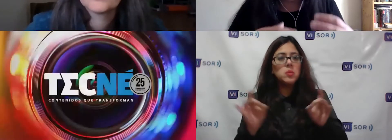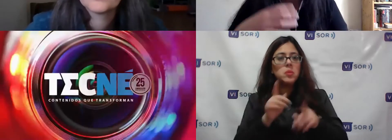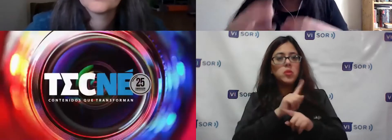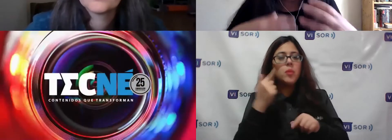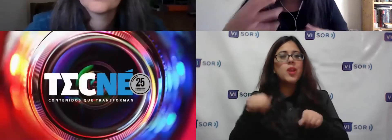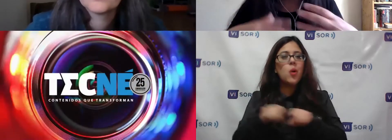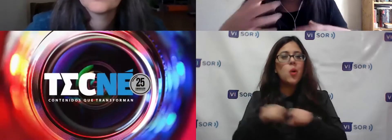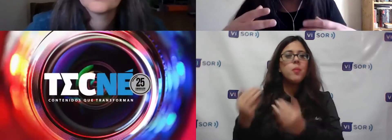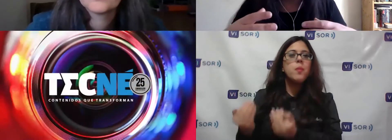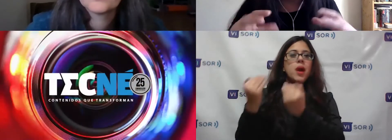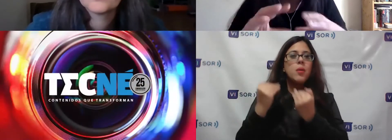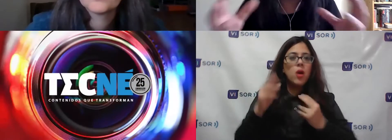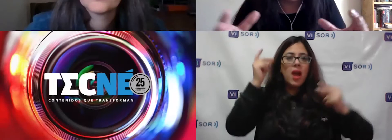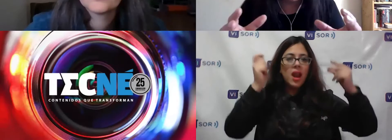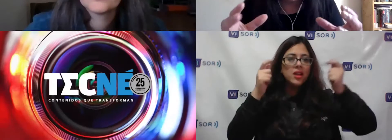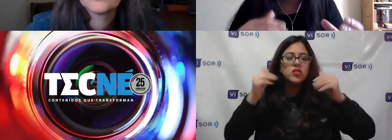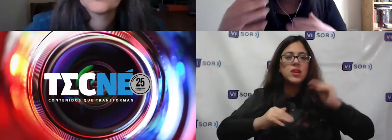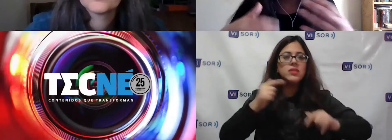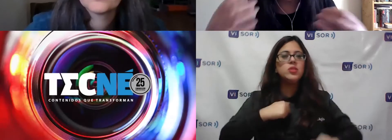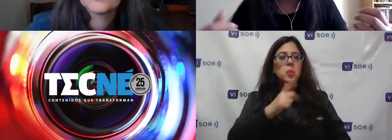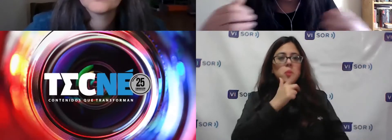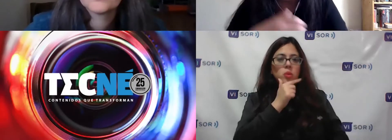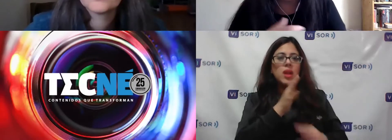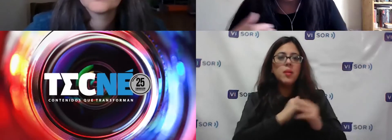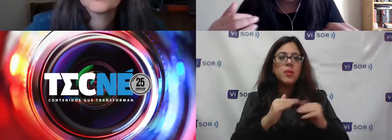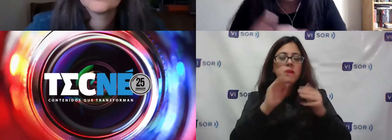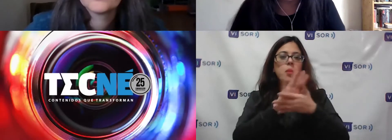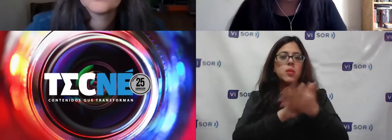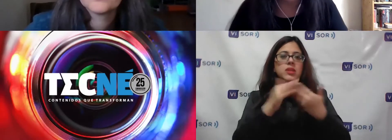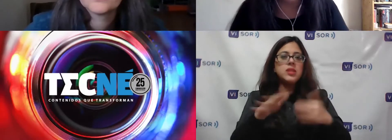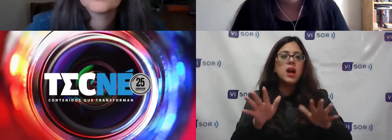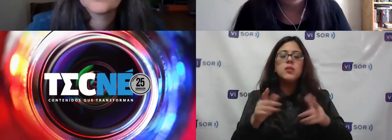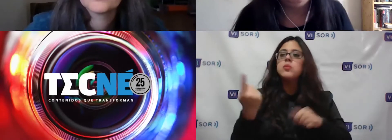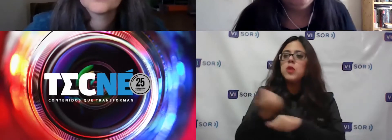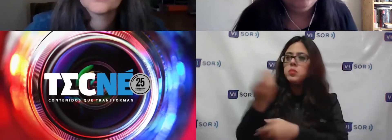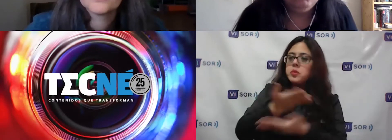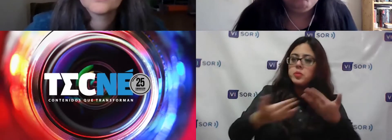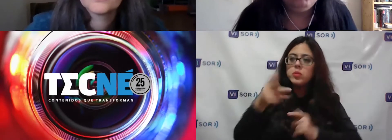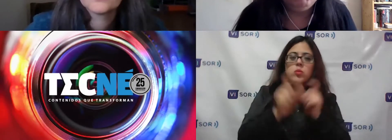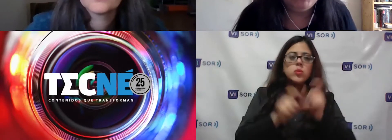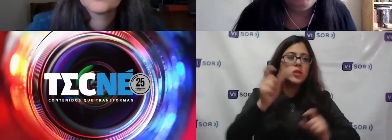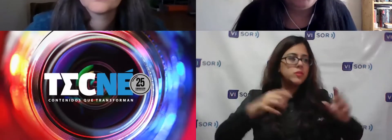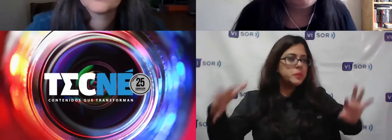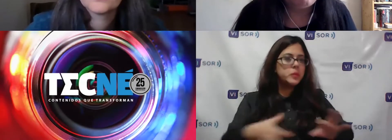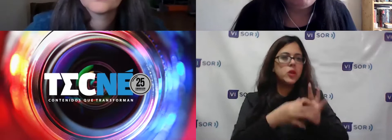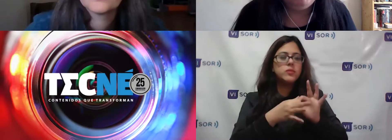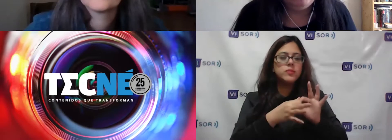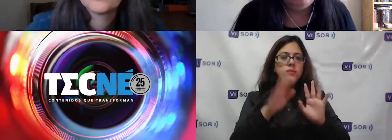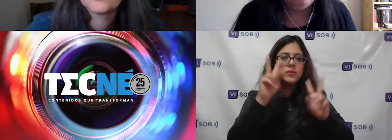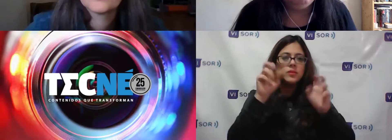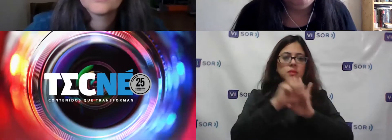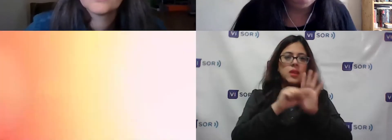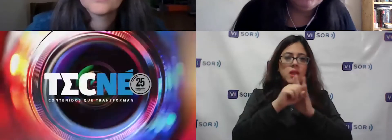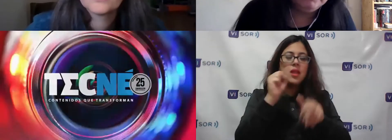en la creación con la cuestión a la misma lógica que con son las personas que interlocutar conmigo con la película de alguna forma me la